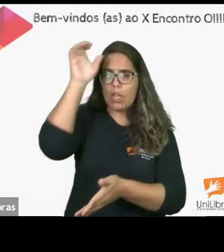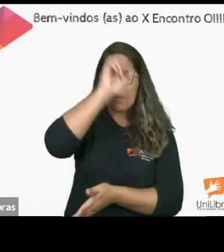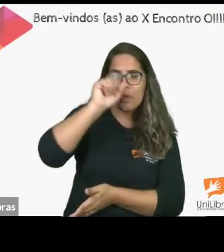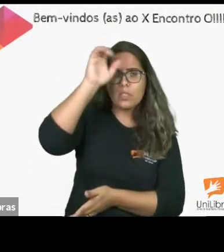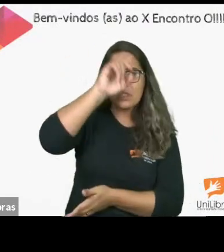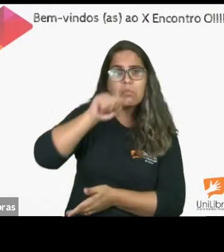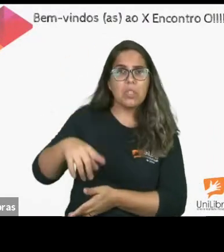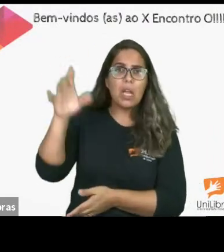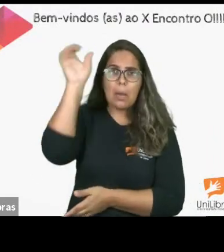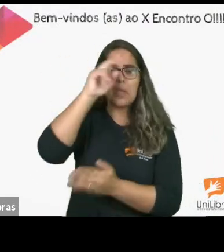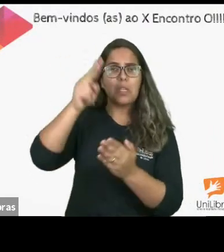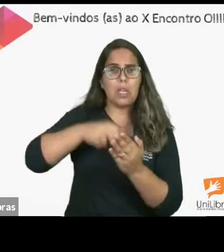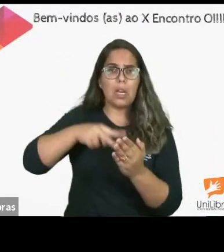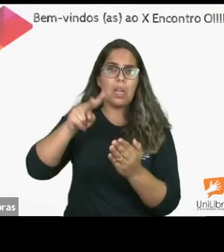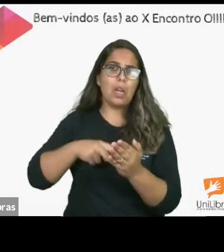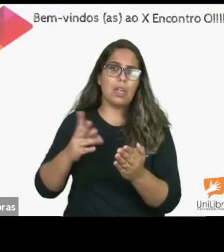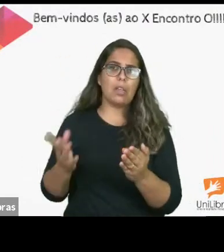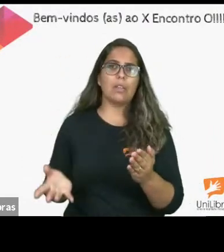a leer.